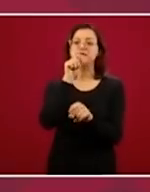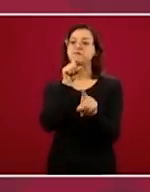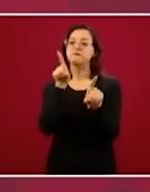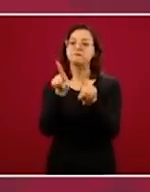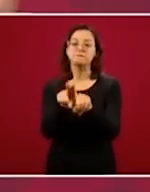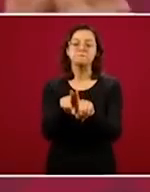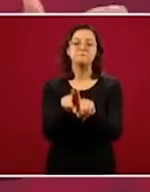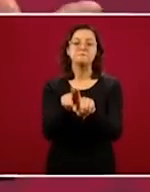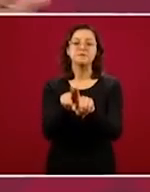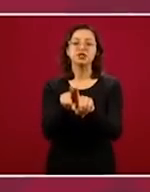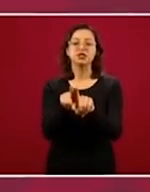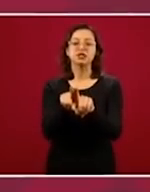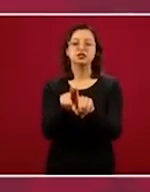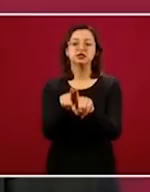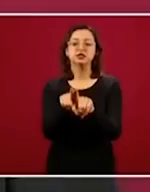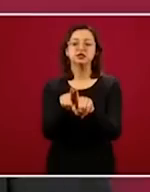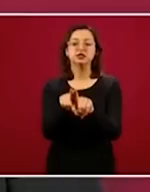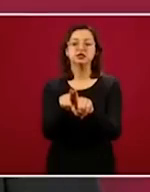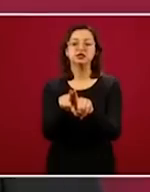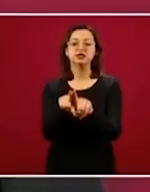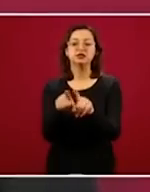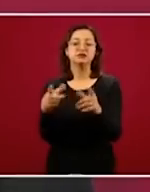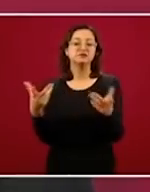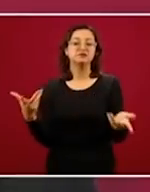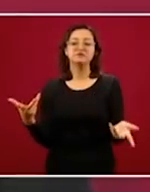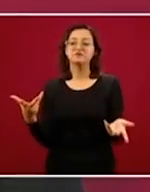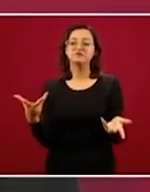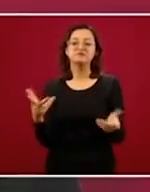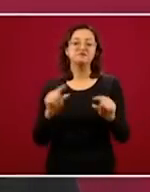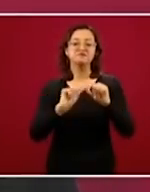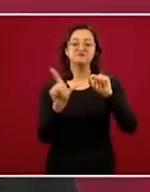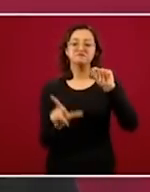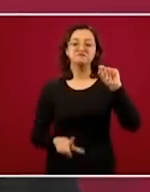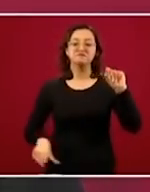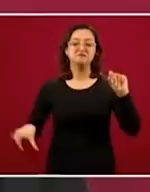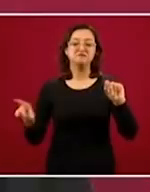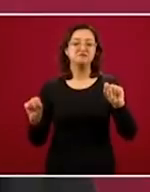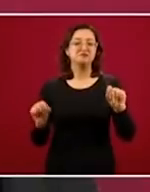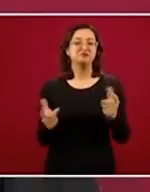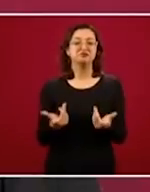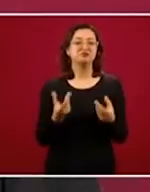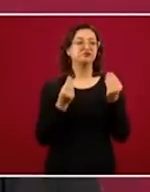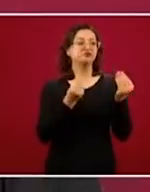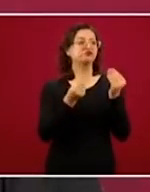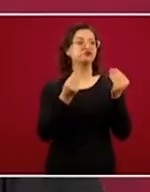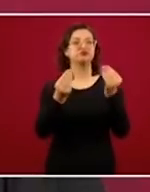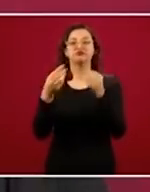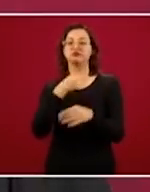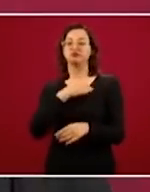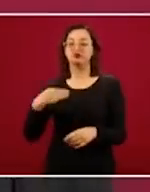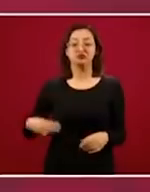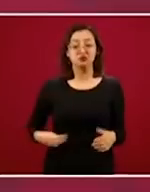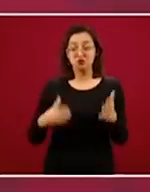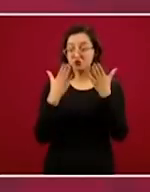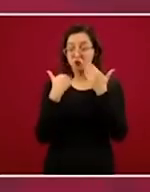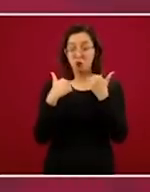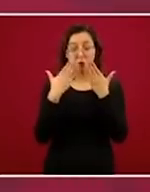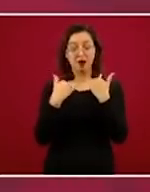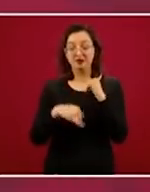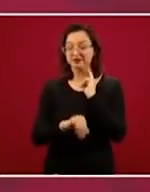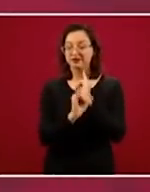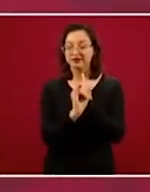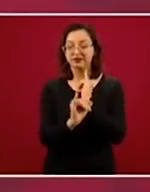en la mayoría del país entonces lo que estamos haciendo ahora